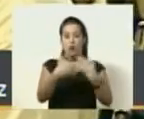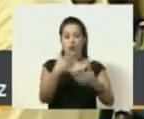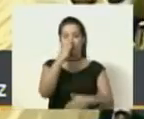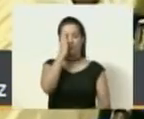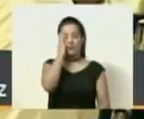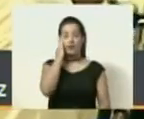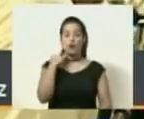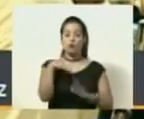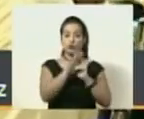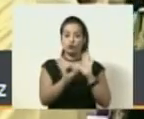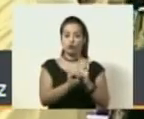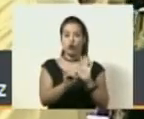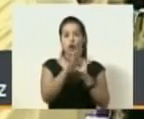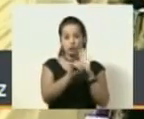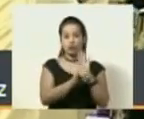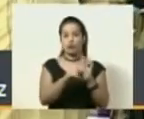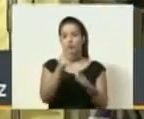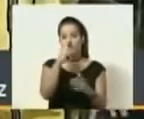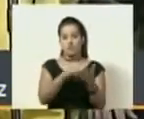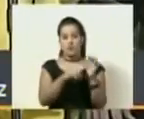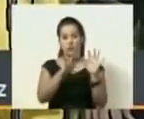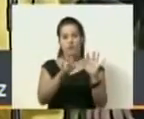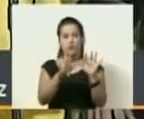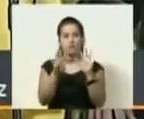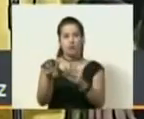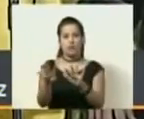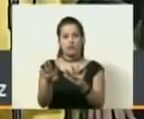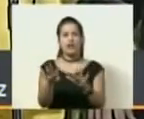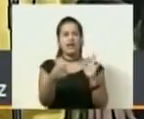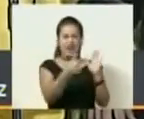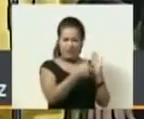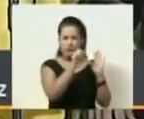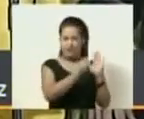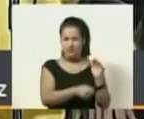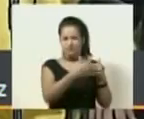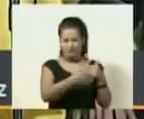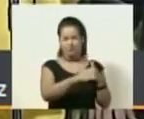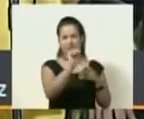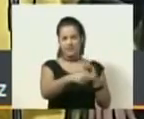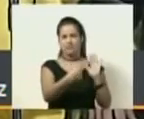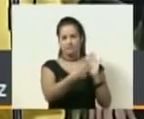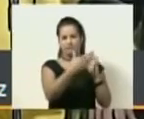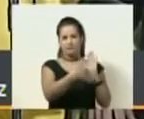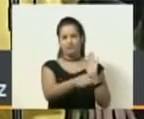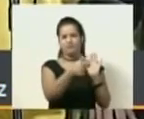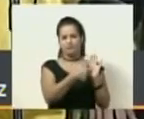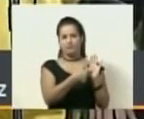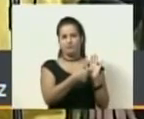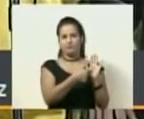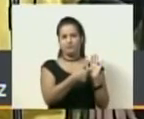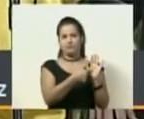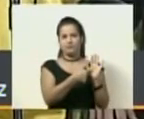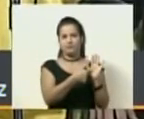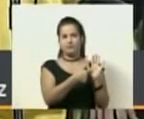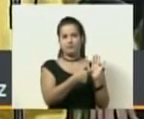la Constitución pionera del 99. Eso lo vamos a hacer, escríbanlo.